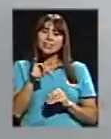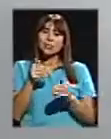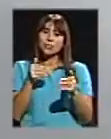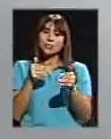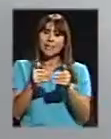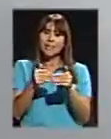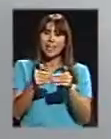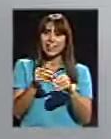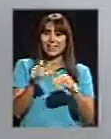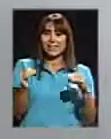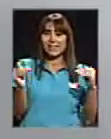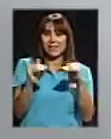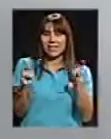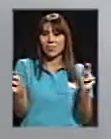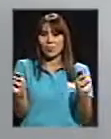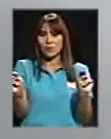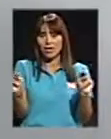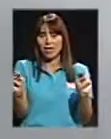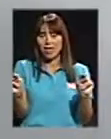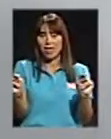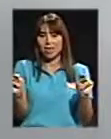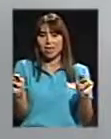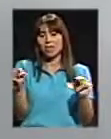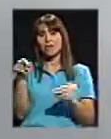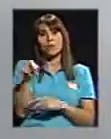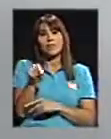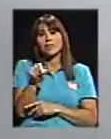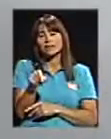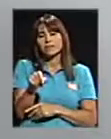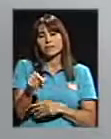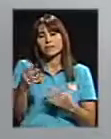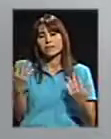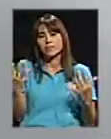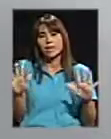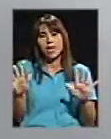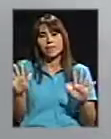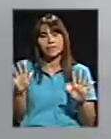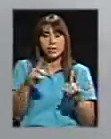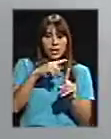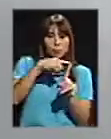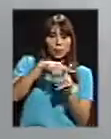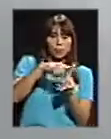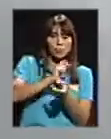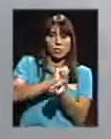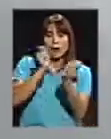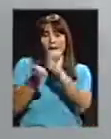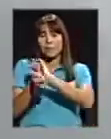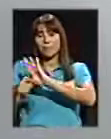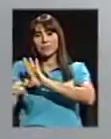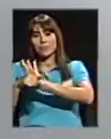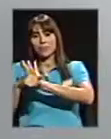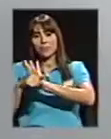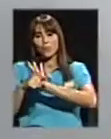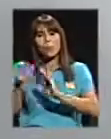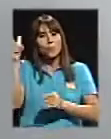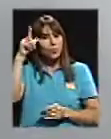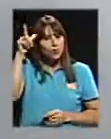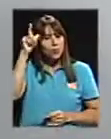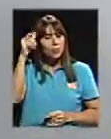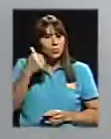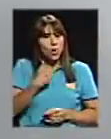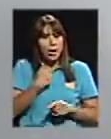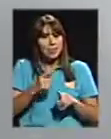neutralidad, donde se vuelve ya el optimismo, pesimismo. Por supuesto que hay diferencias entre